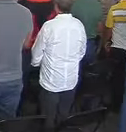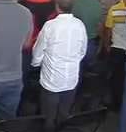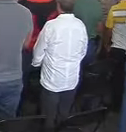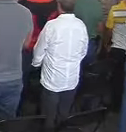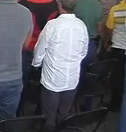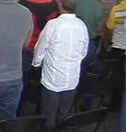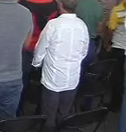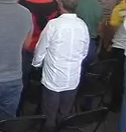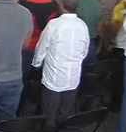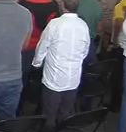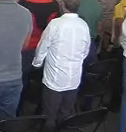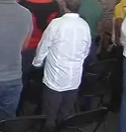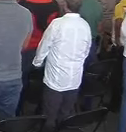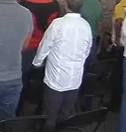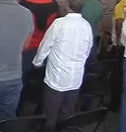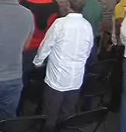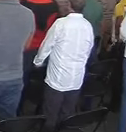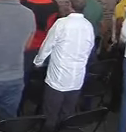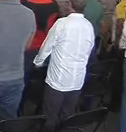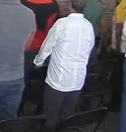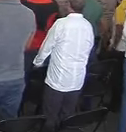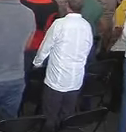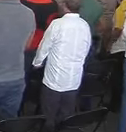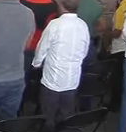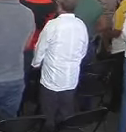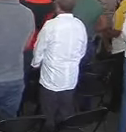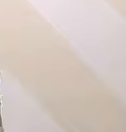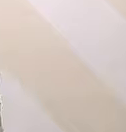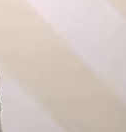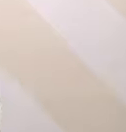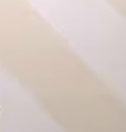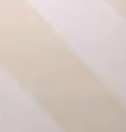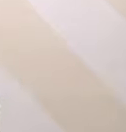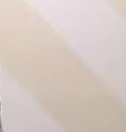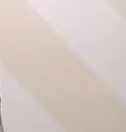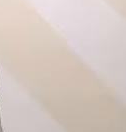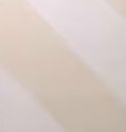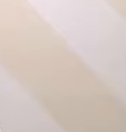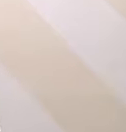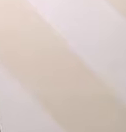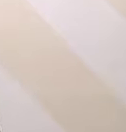El secretario de Marina, almirante José Rafael Ojeda Durán.